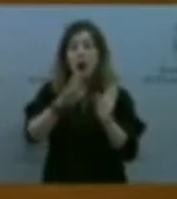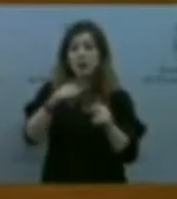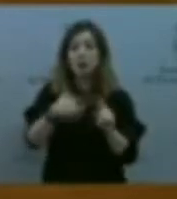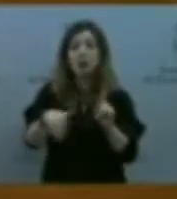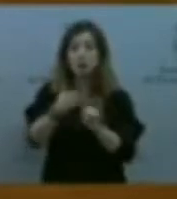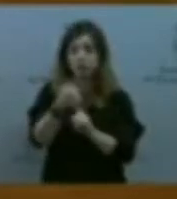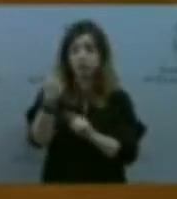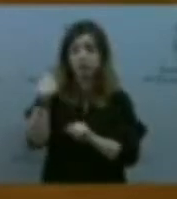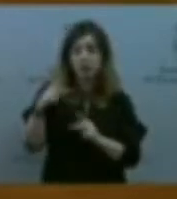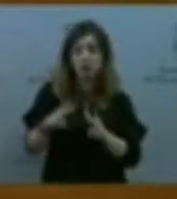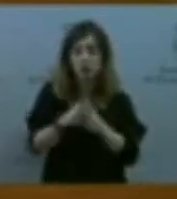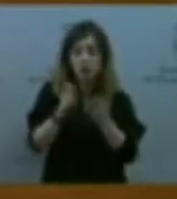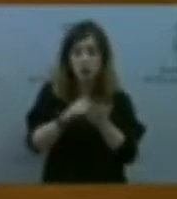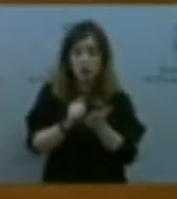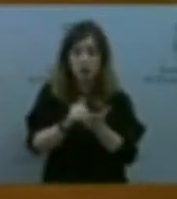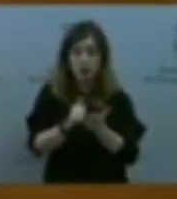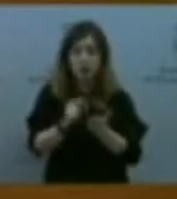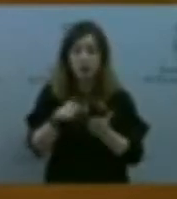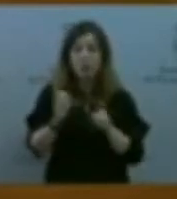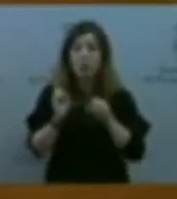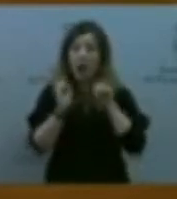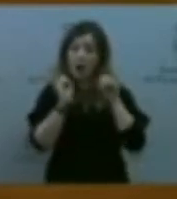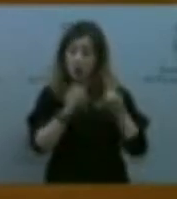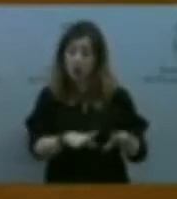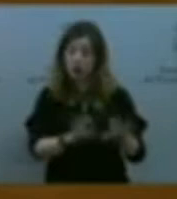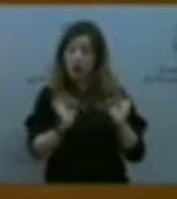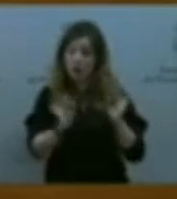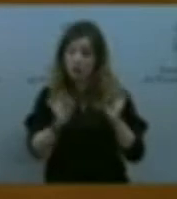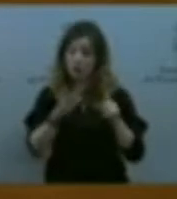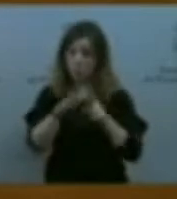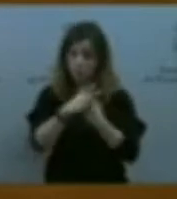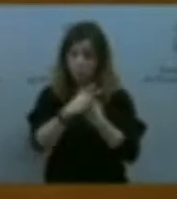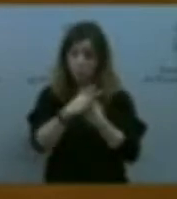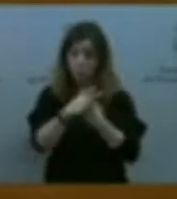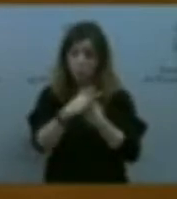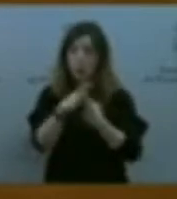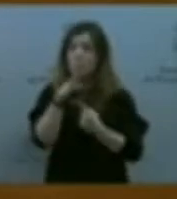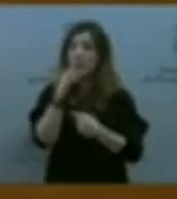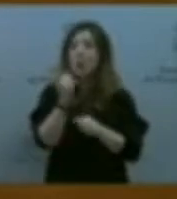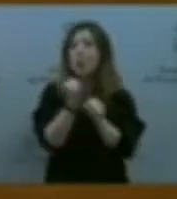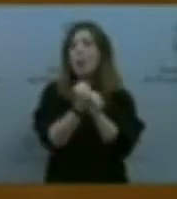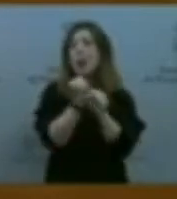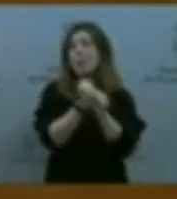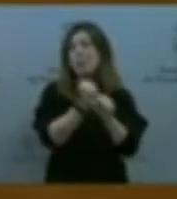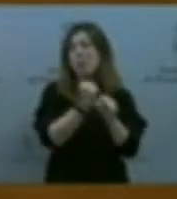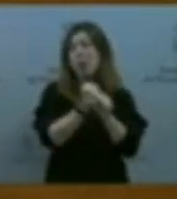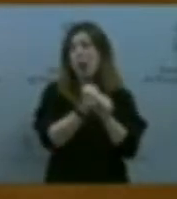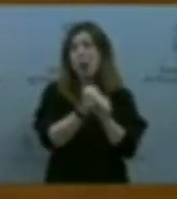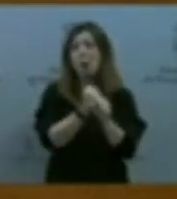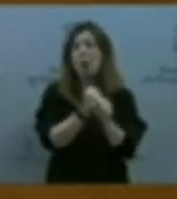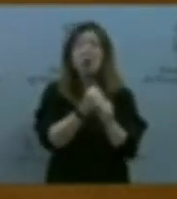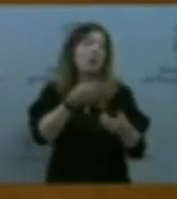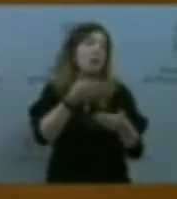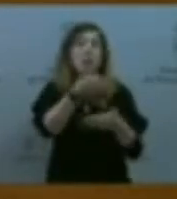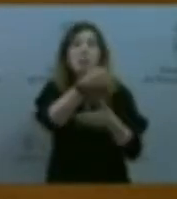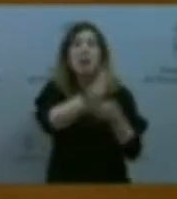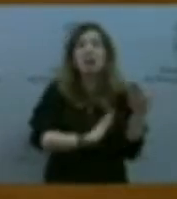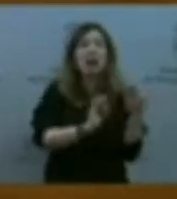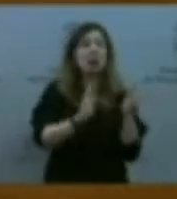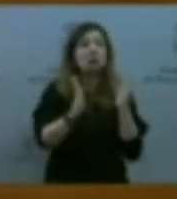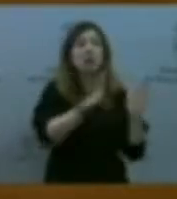abandonar ese circuito para un pequeño empleo de naturaleza parcial o de naturaleza temporal. Pues nosotros queremos erradicar